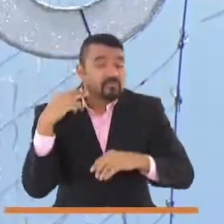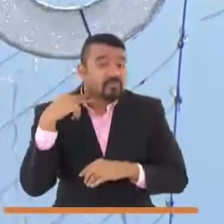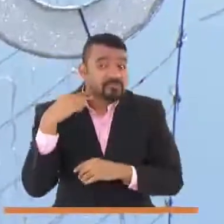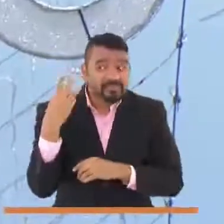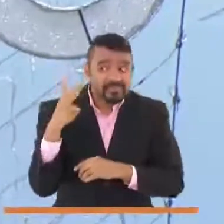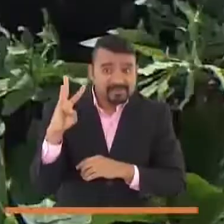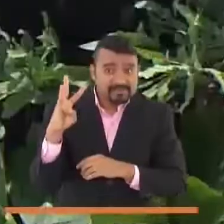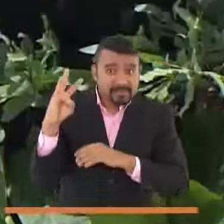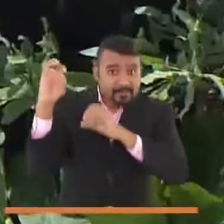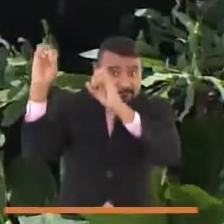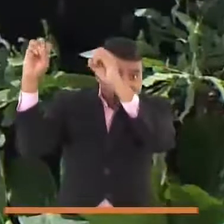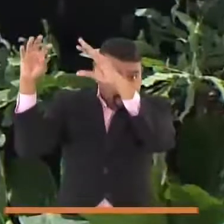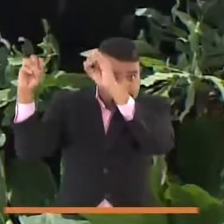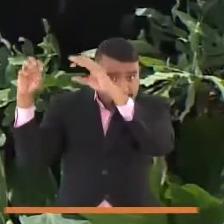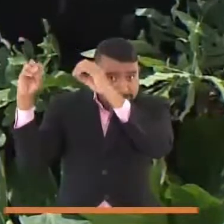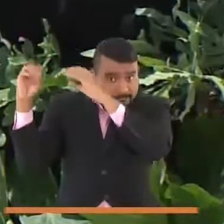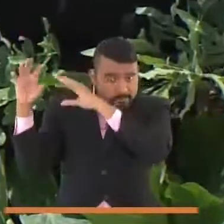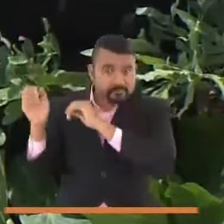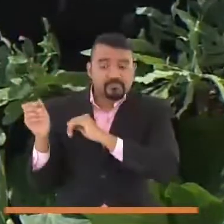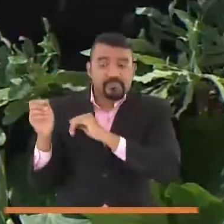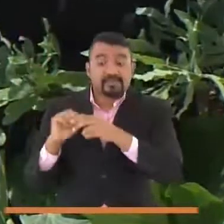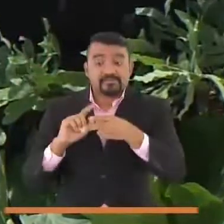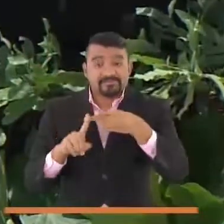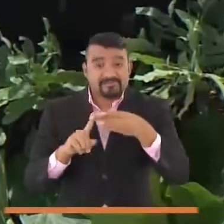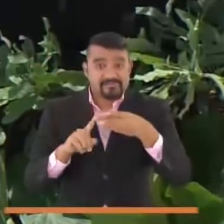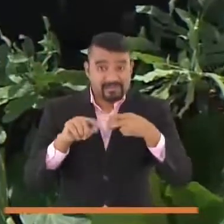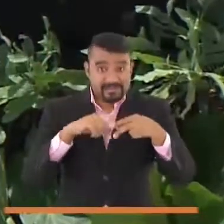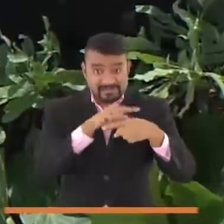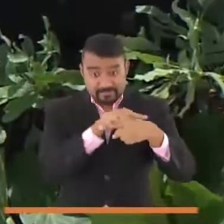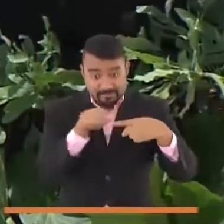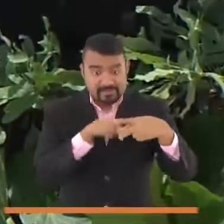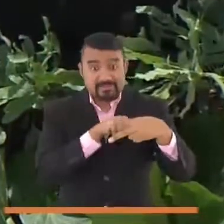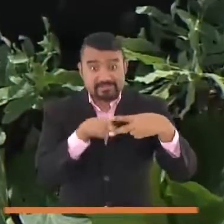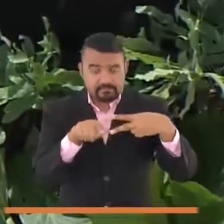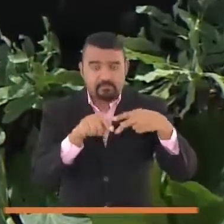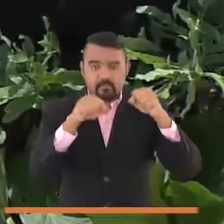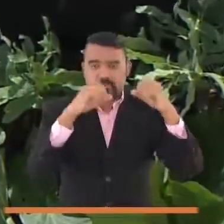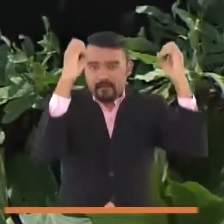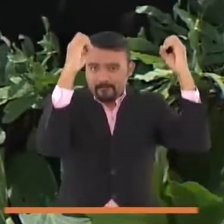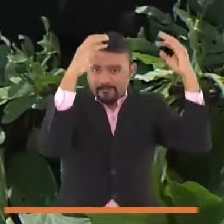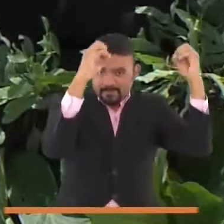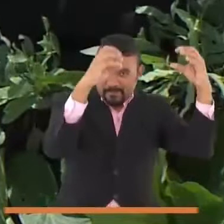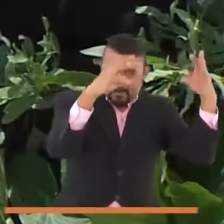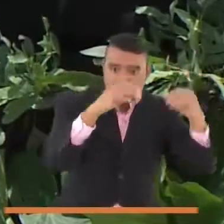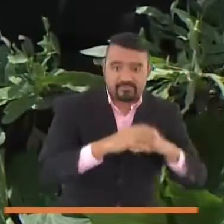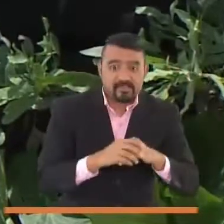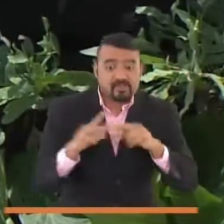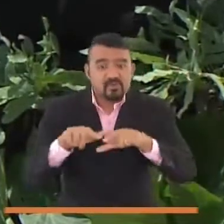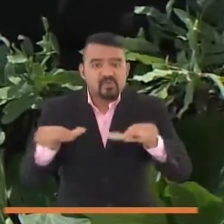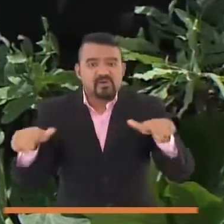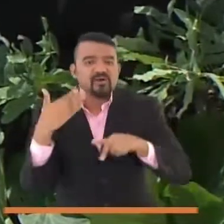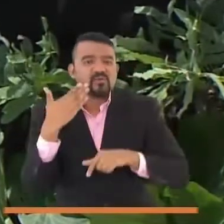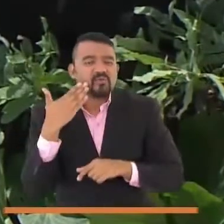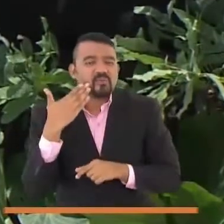una parte, y a los 8 días, la otra parte. Pero queremos iluminar el parque y el pasaje desde